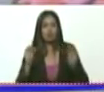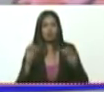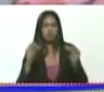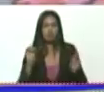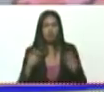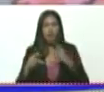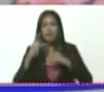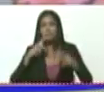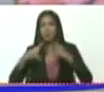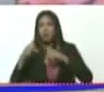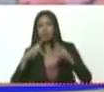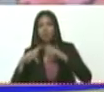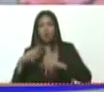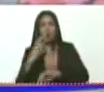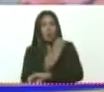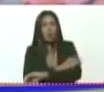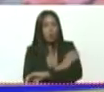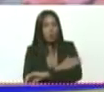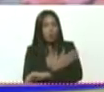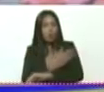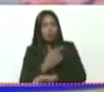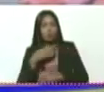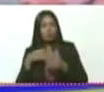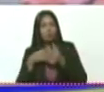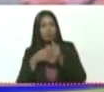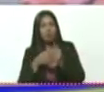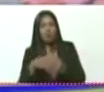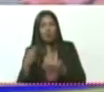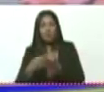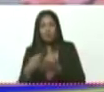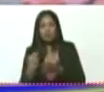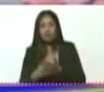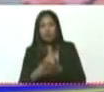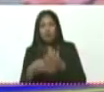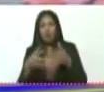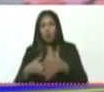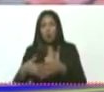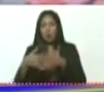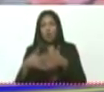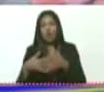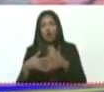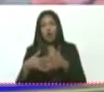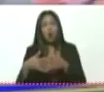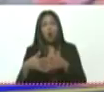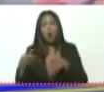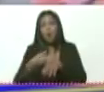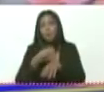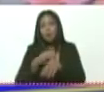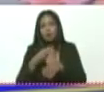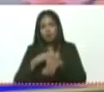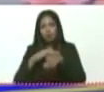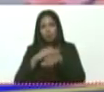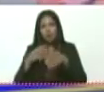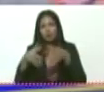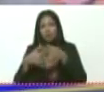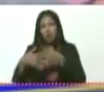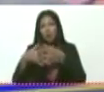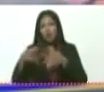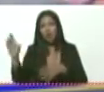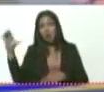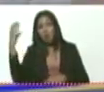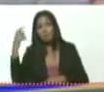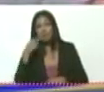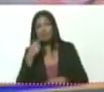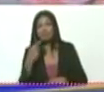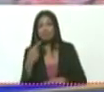políticos frustrados de la derecha, dirigidos y financiados por el gobierno de Colombia y desde Estados Unidos, hablaban